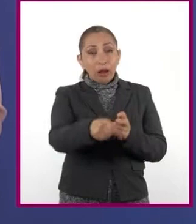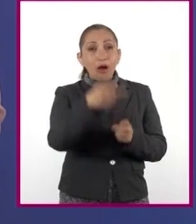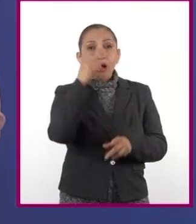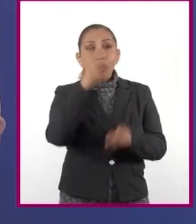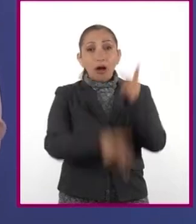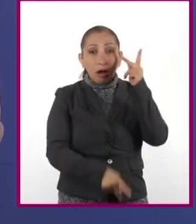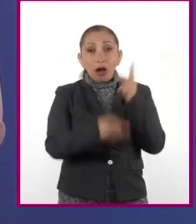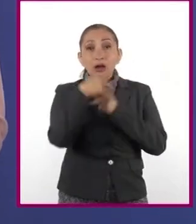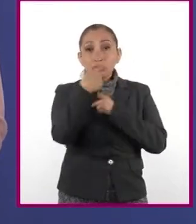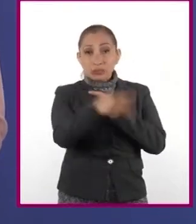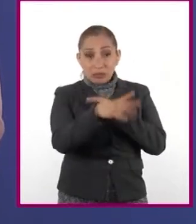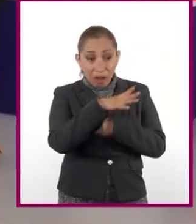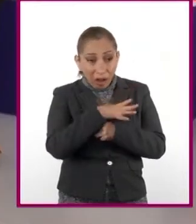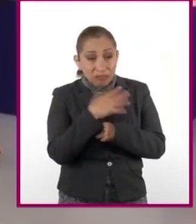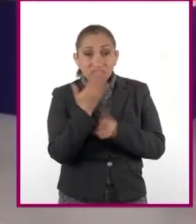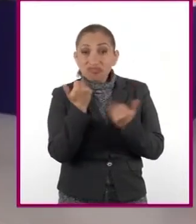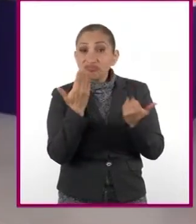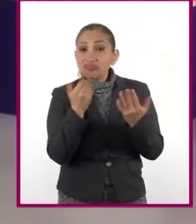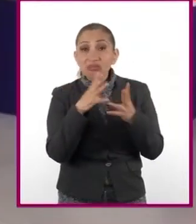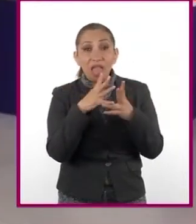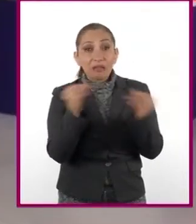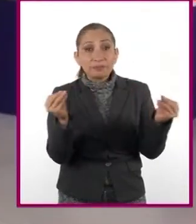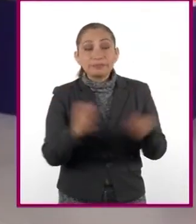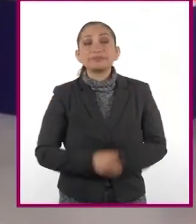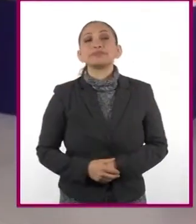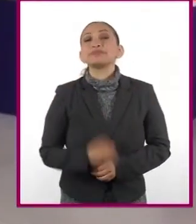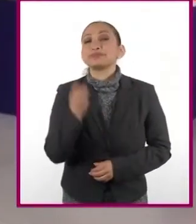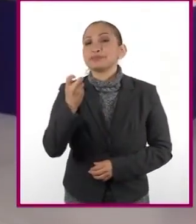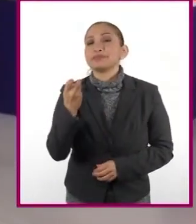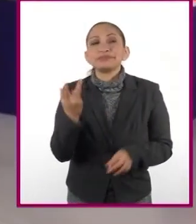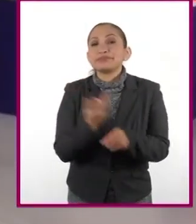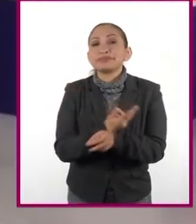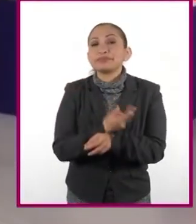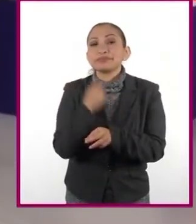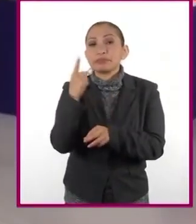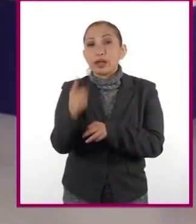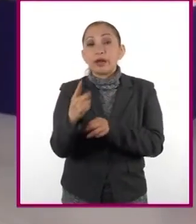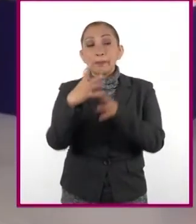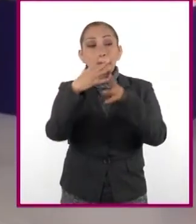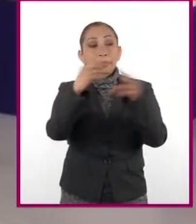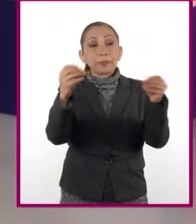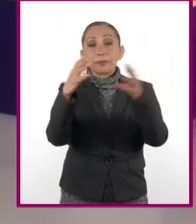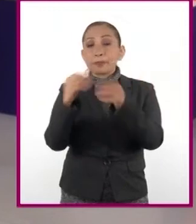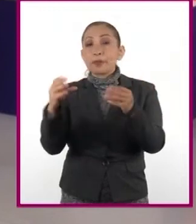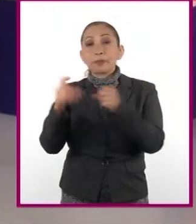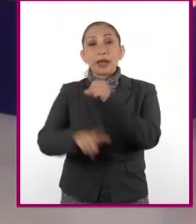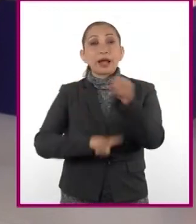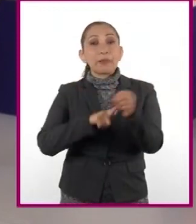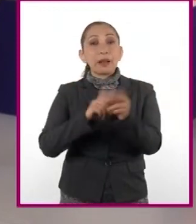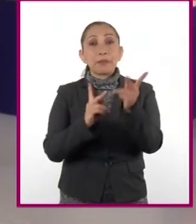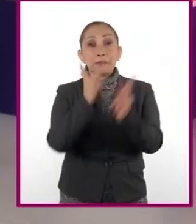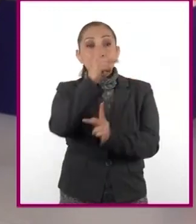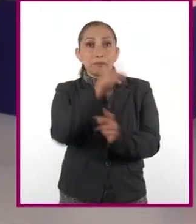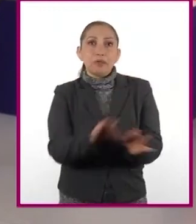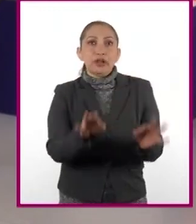obstruyendo su disponibilidad. Esto puede ocasionar la desaparición de especies clave.